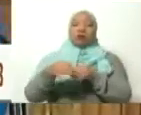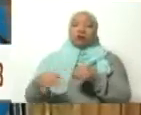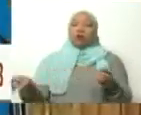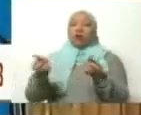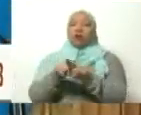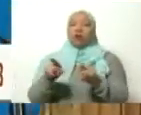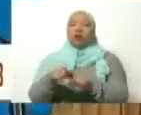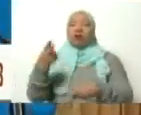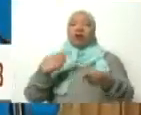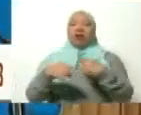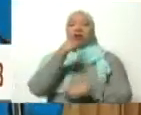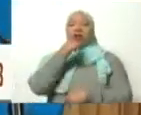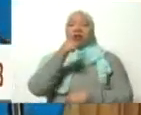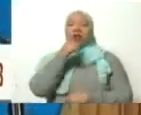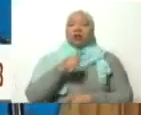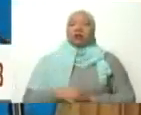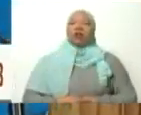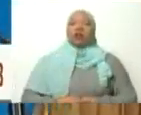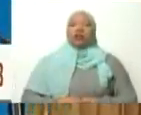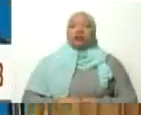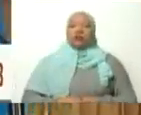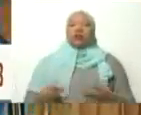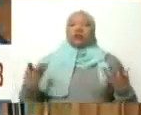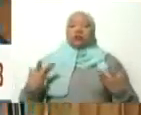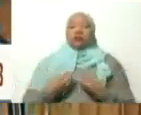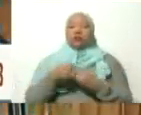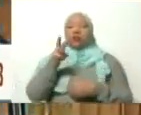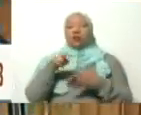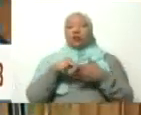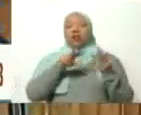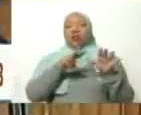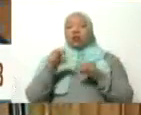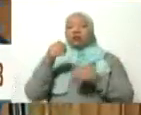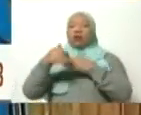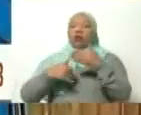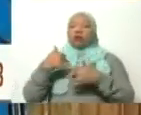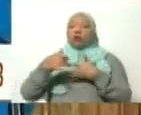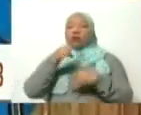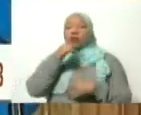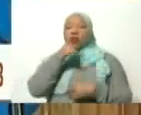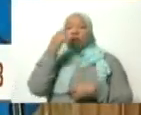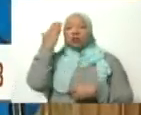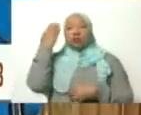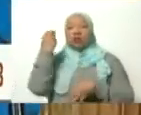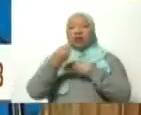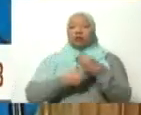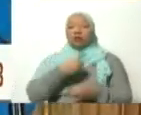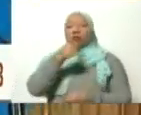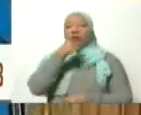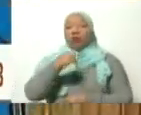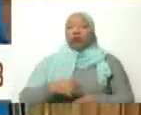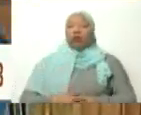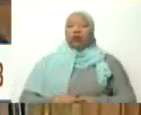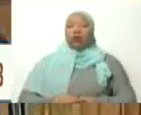igualmente recursos por la cantidad de 2.870 millones dirigidos al Fondo de